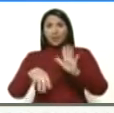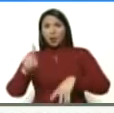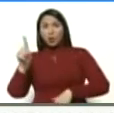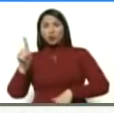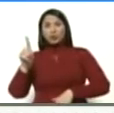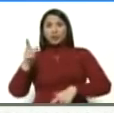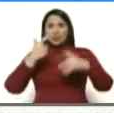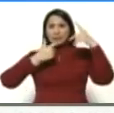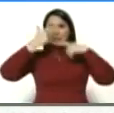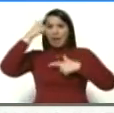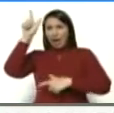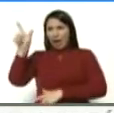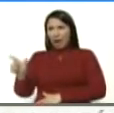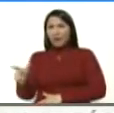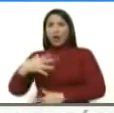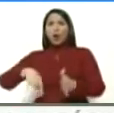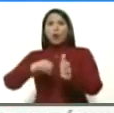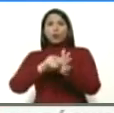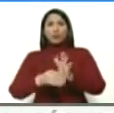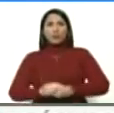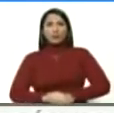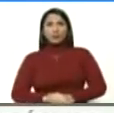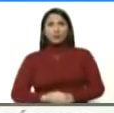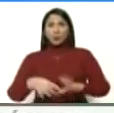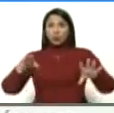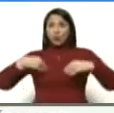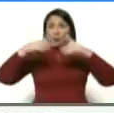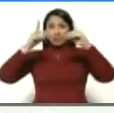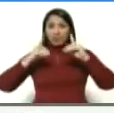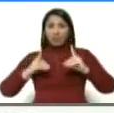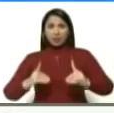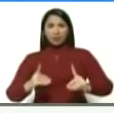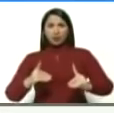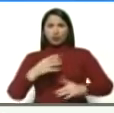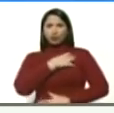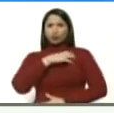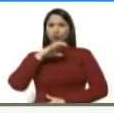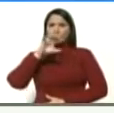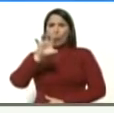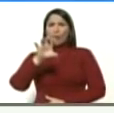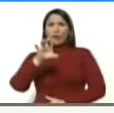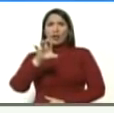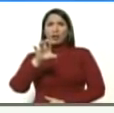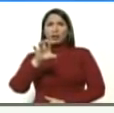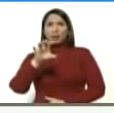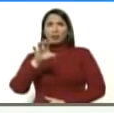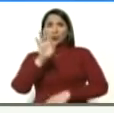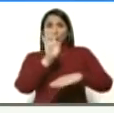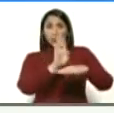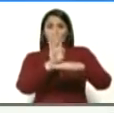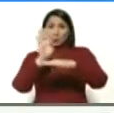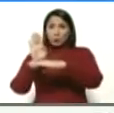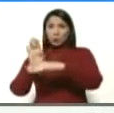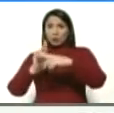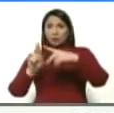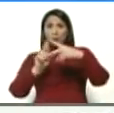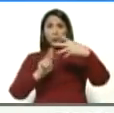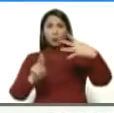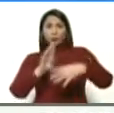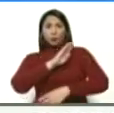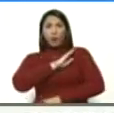comandante Hugo Chávez nuevamente toma una decisión soberana y en resguardo de los recursos de